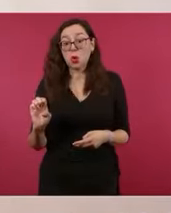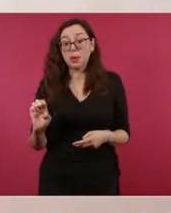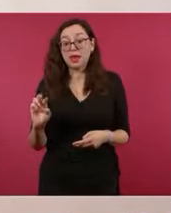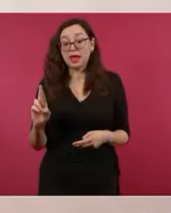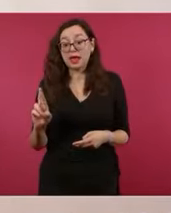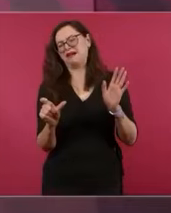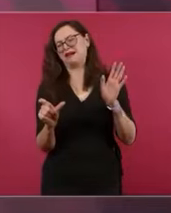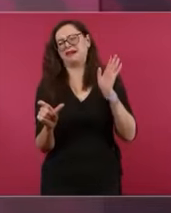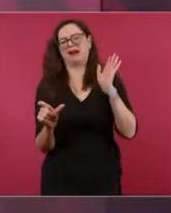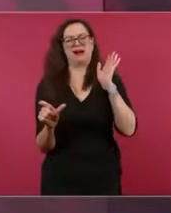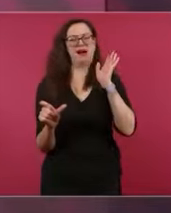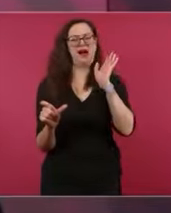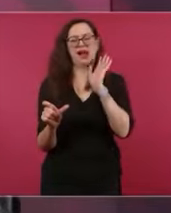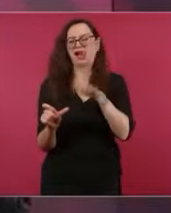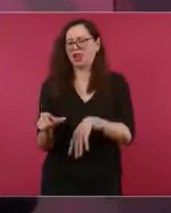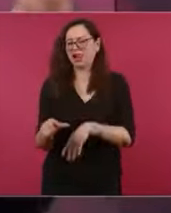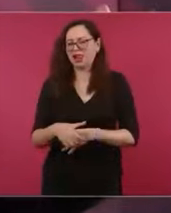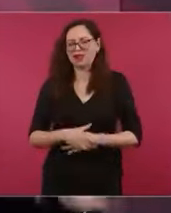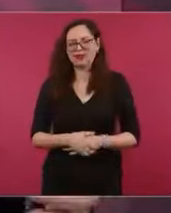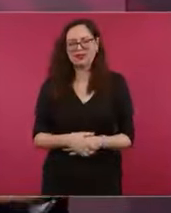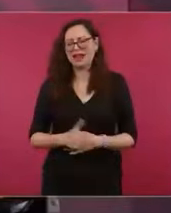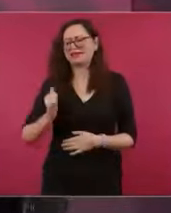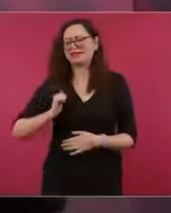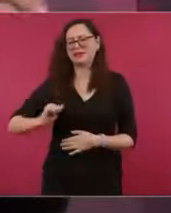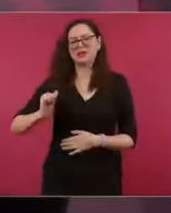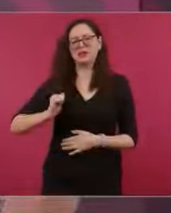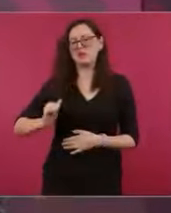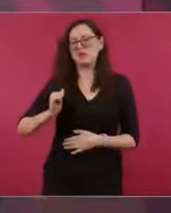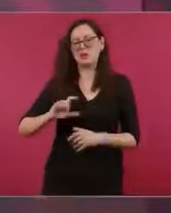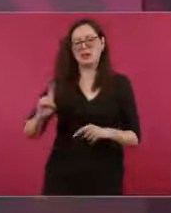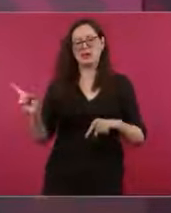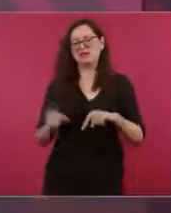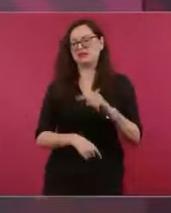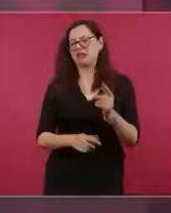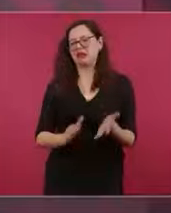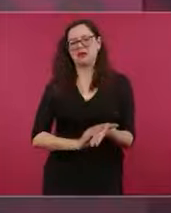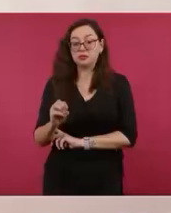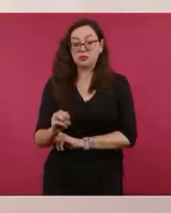anacrónico. Quitaron el civismo, la ética,